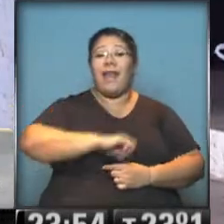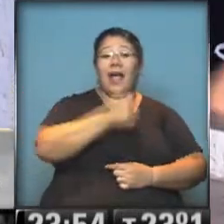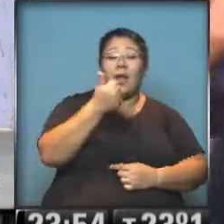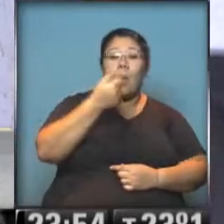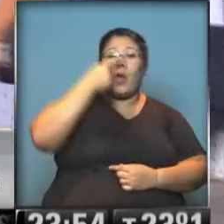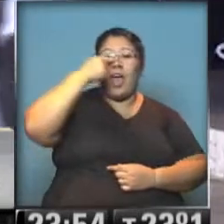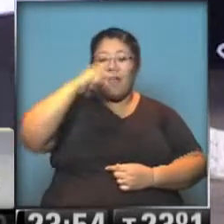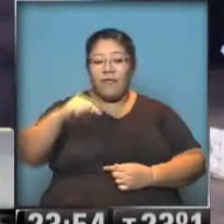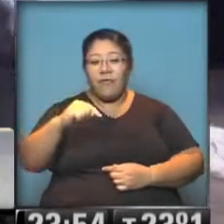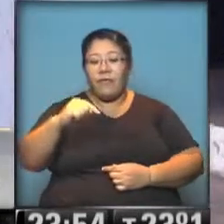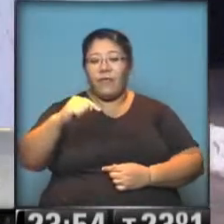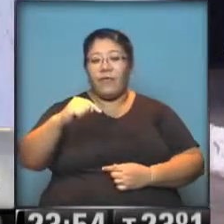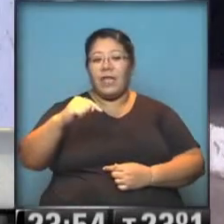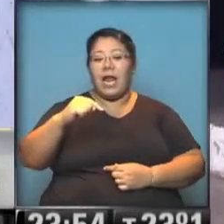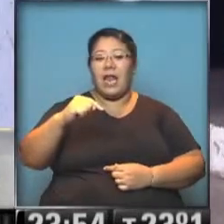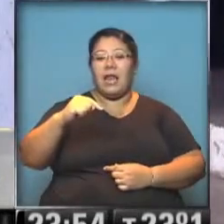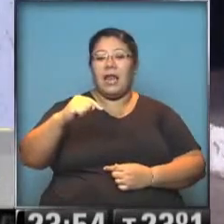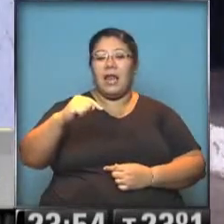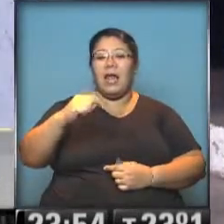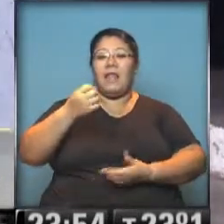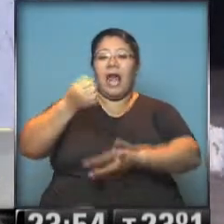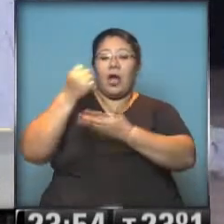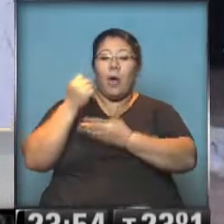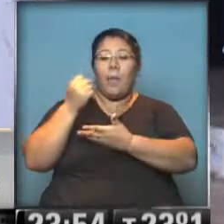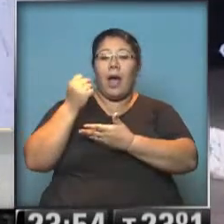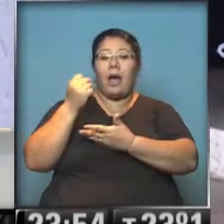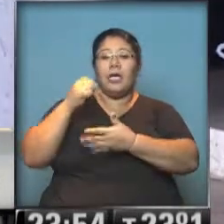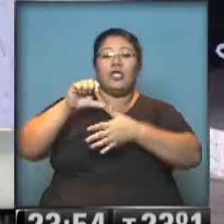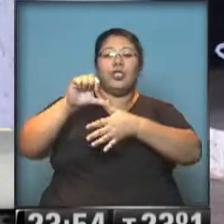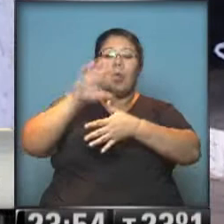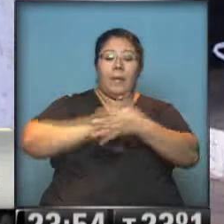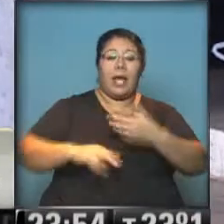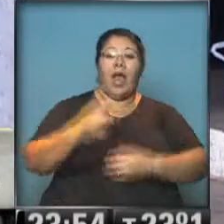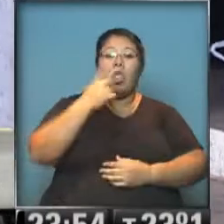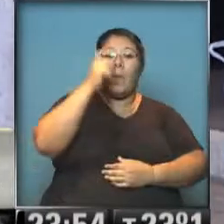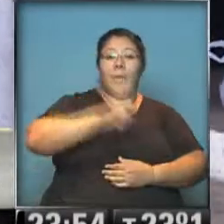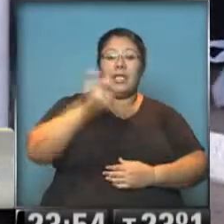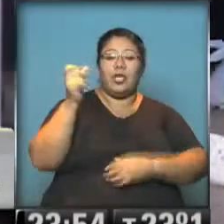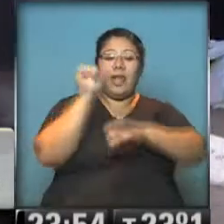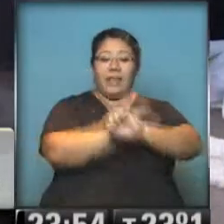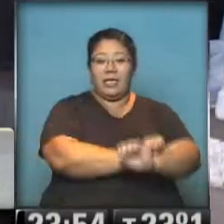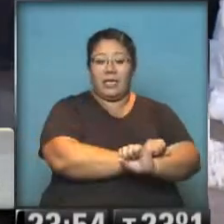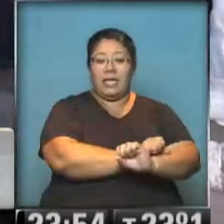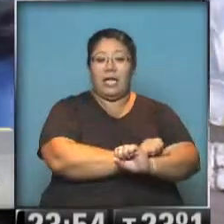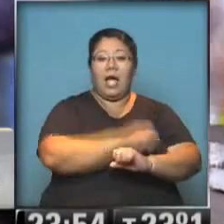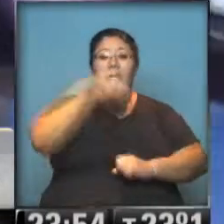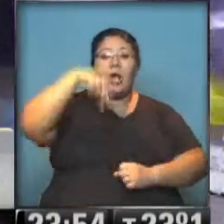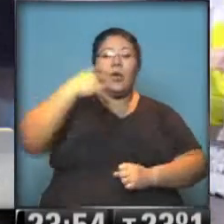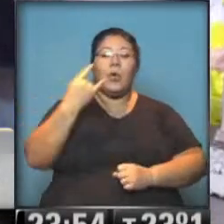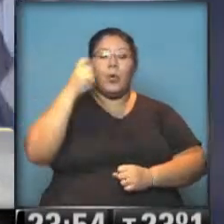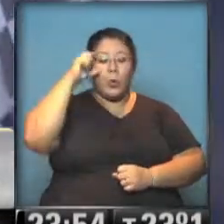Sudamericana. Hasta el momento, solo 2 Barras fueron detenidos. Martín Núñez Giogiosa y Ricardo Gerino,